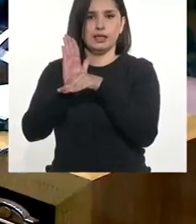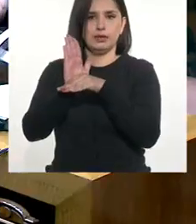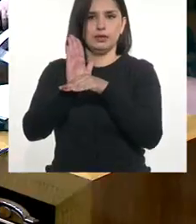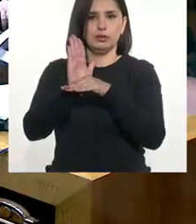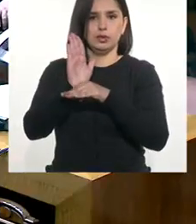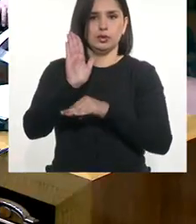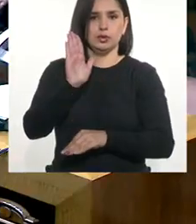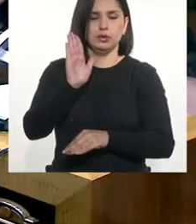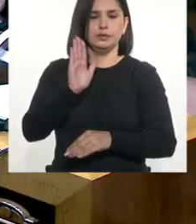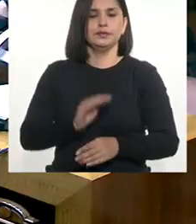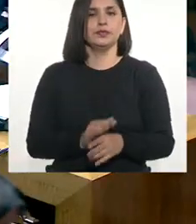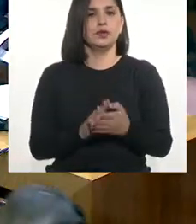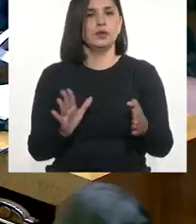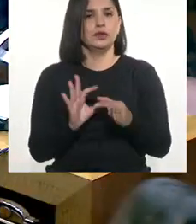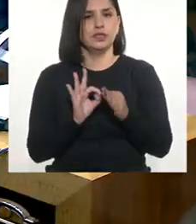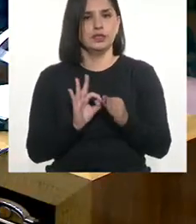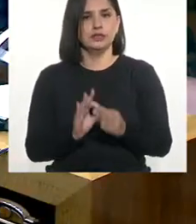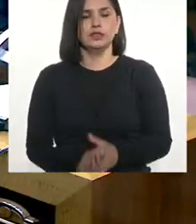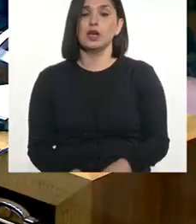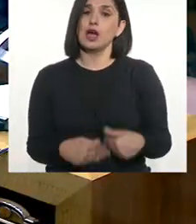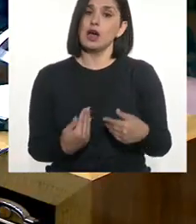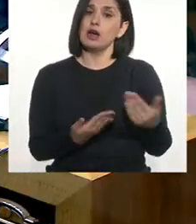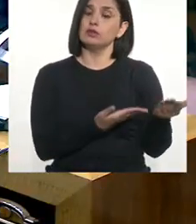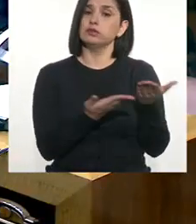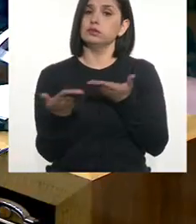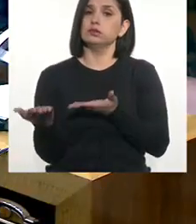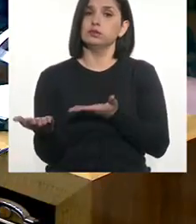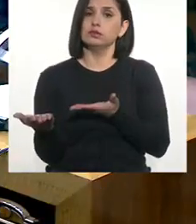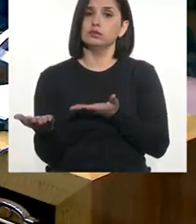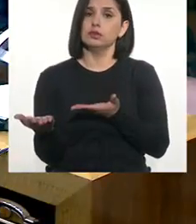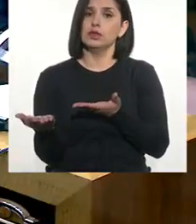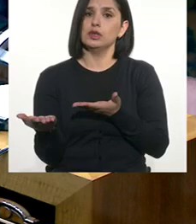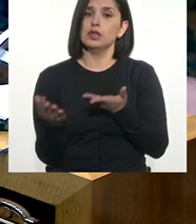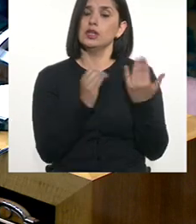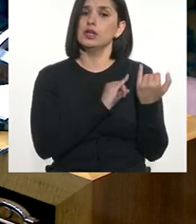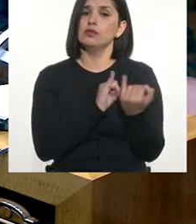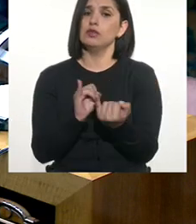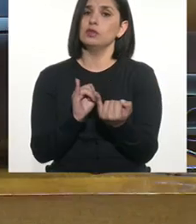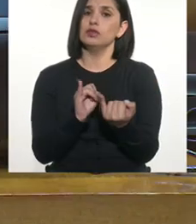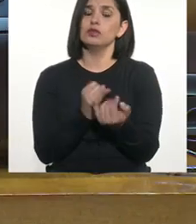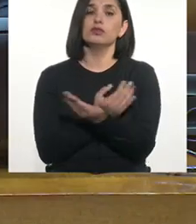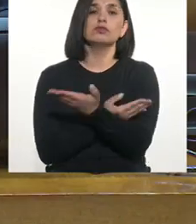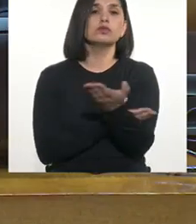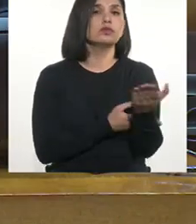gracias se ofrece la palabra puesto la cuenta